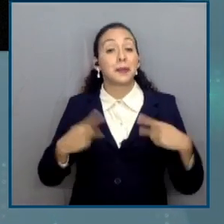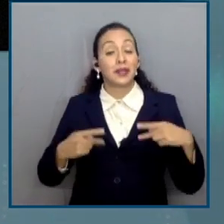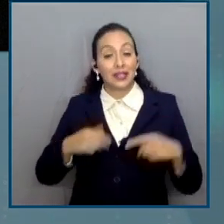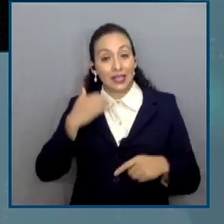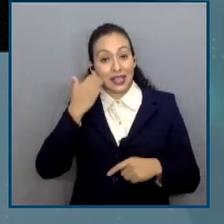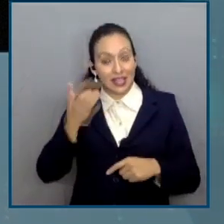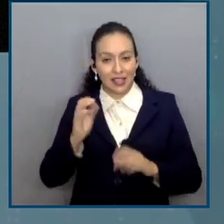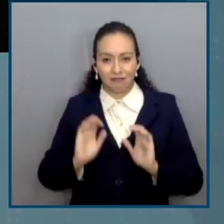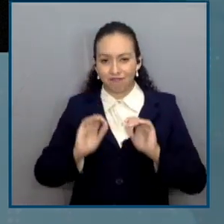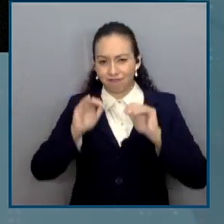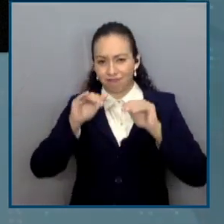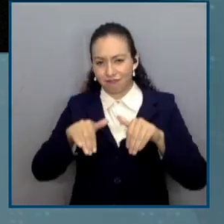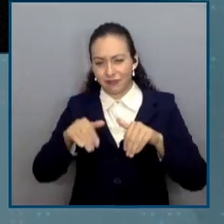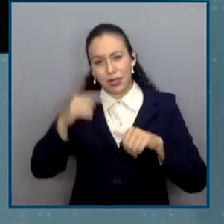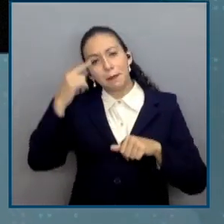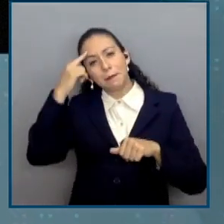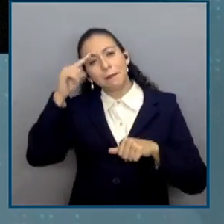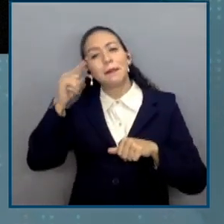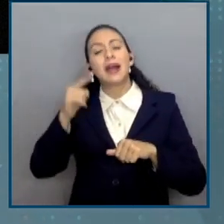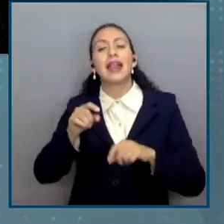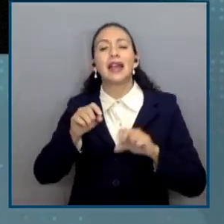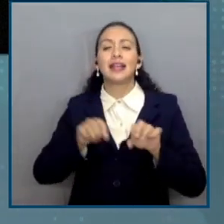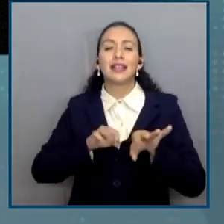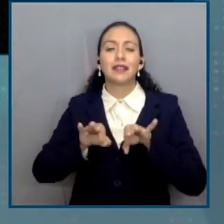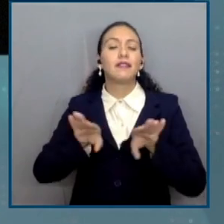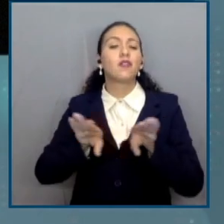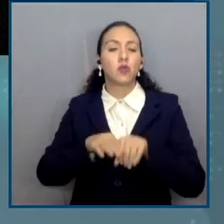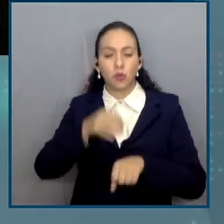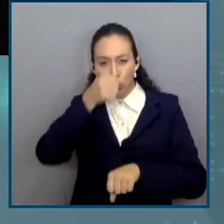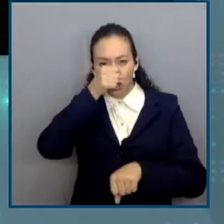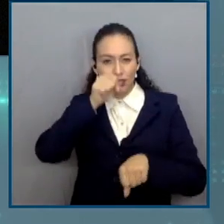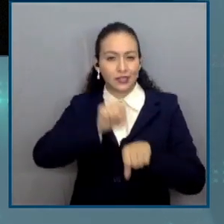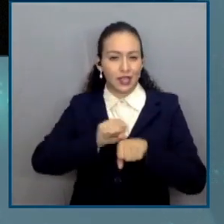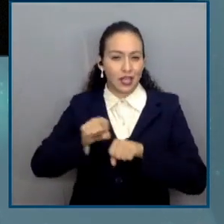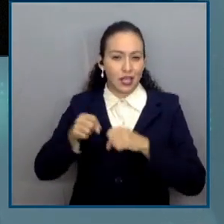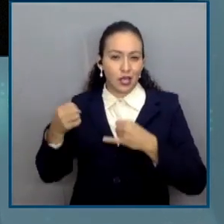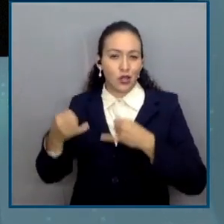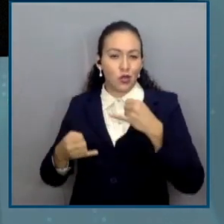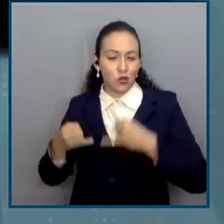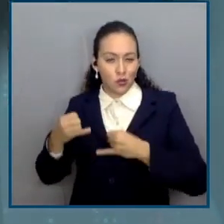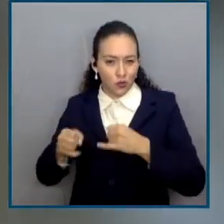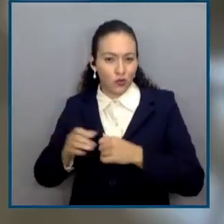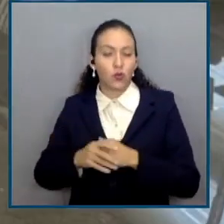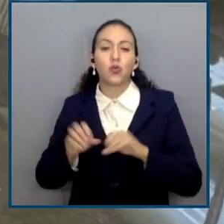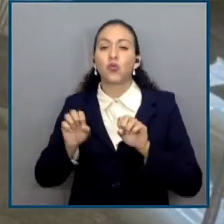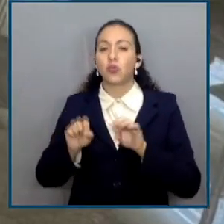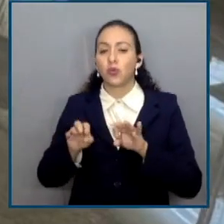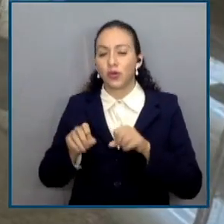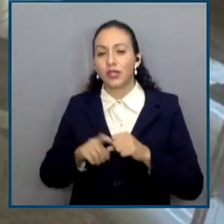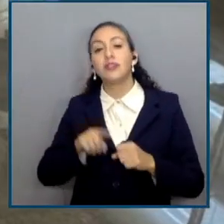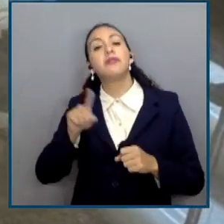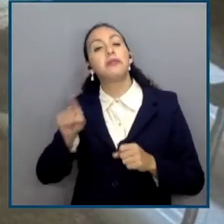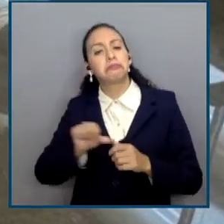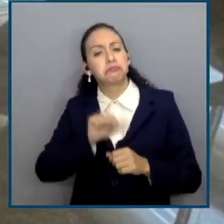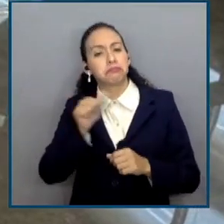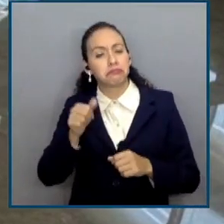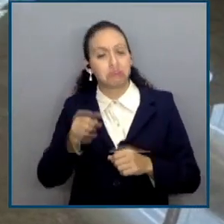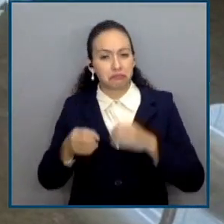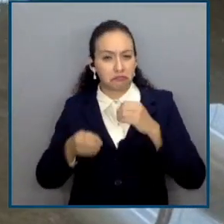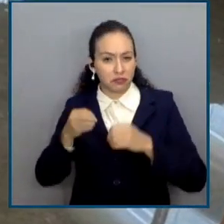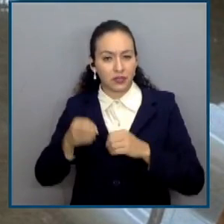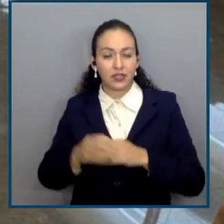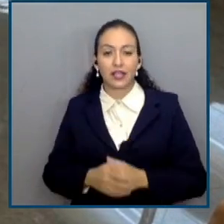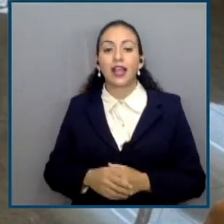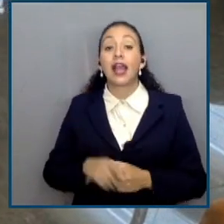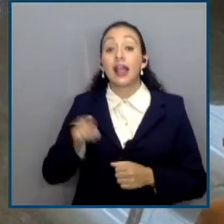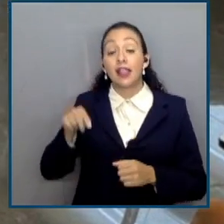la categoría de secretaria o secretario de juzgado o tribunal del Poder Judicial de la Federación en las extensiones de Nuevo León,